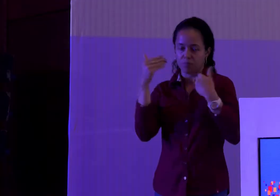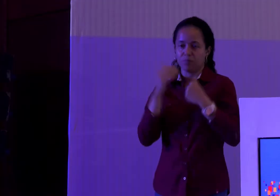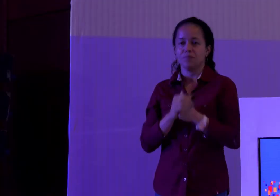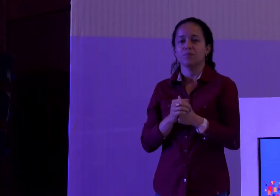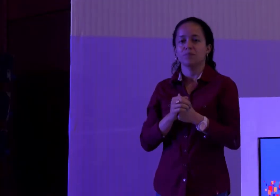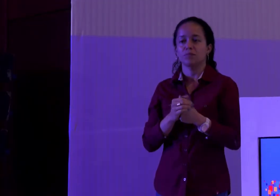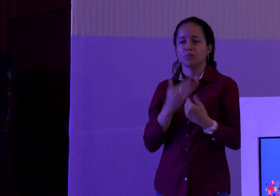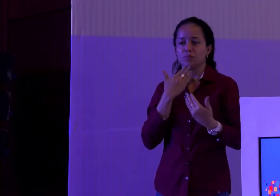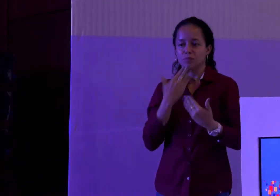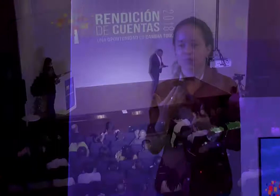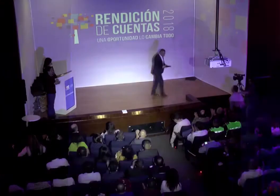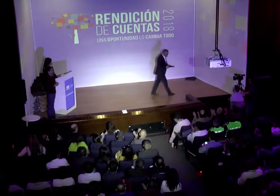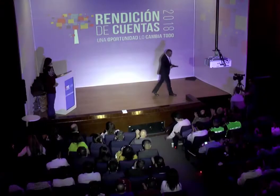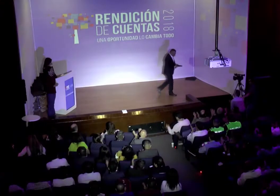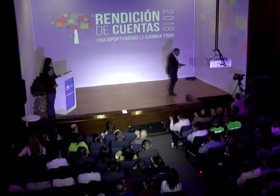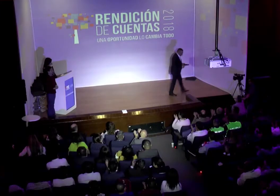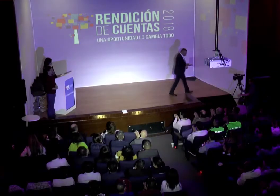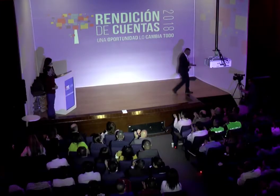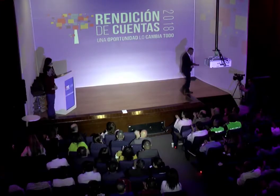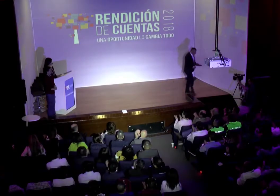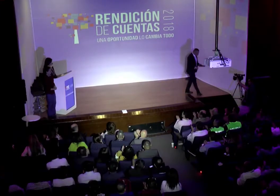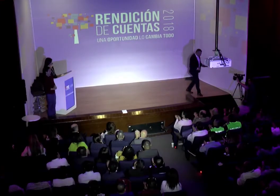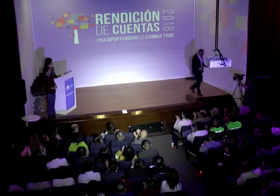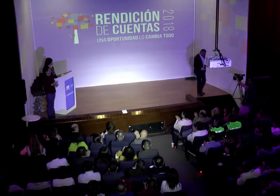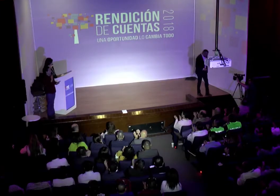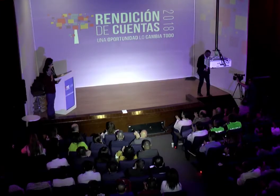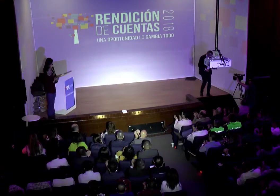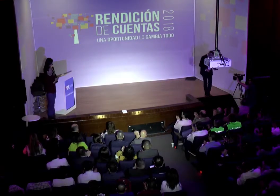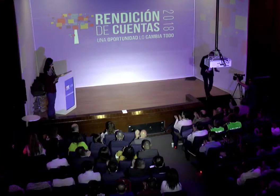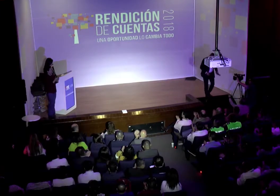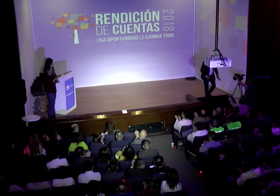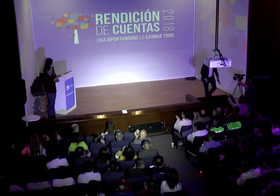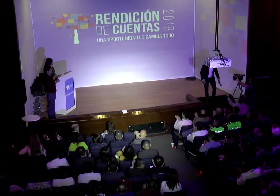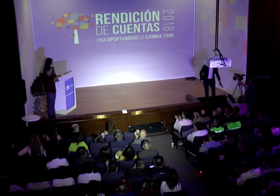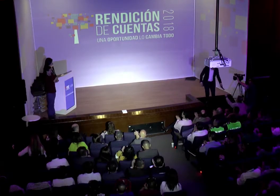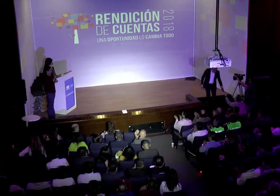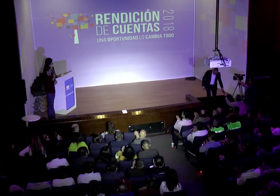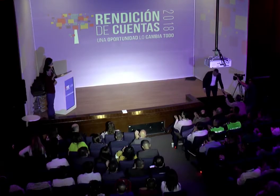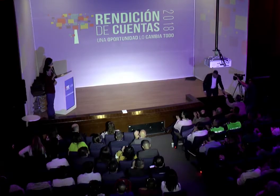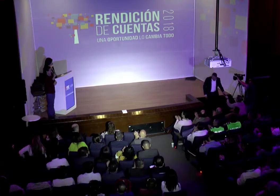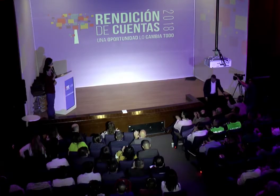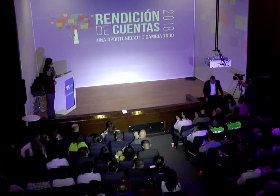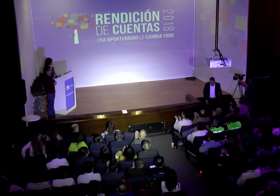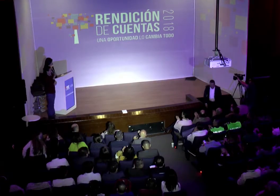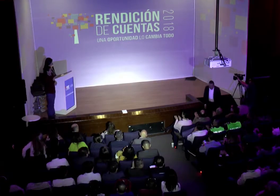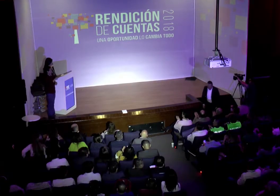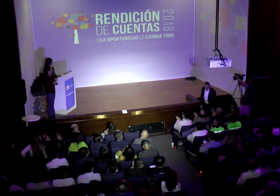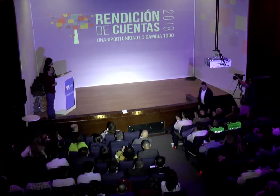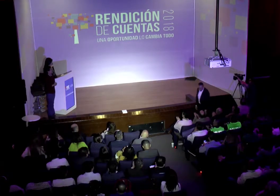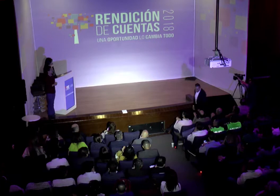amables. Gracias. Muchas gracias, director Andrés Felipe Stanford Segreda.